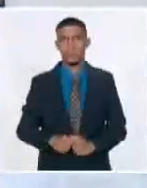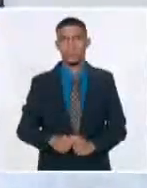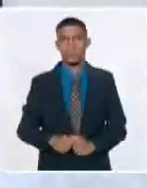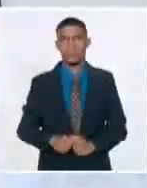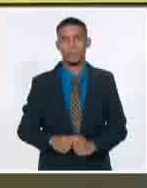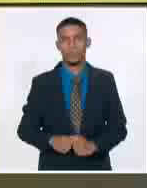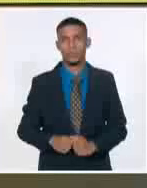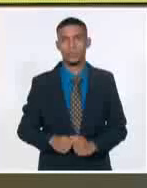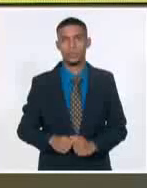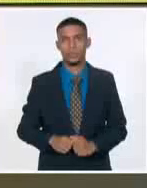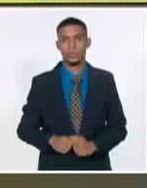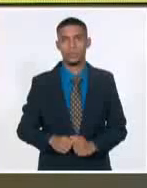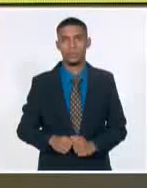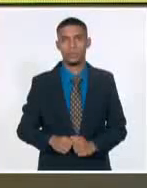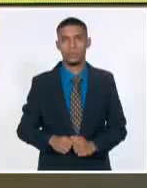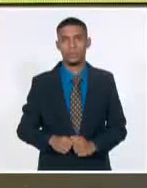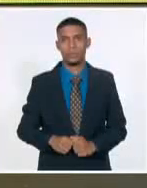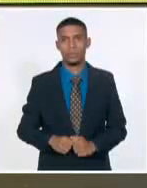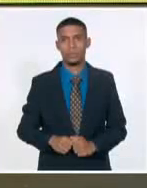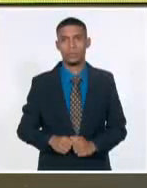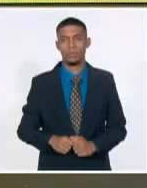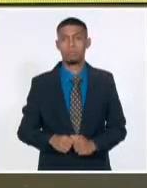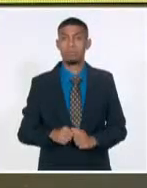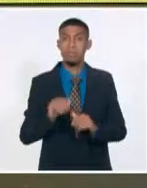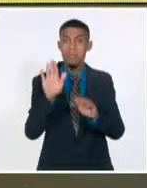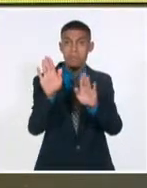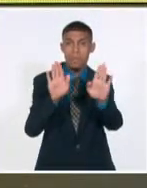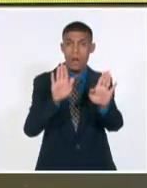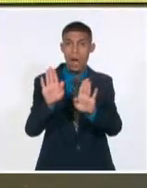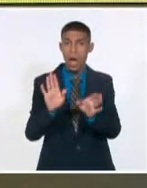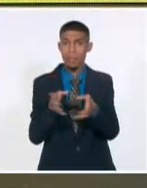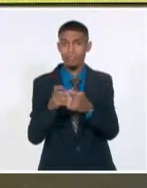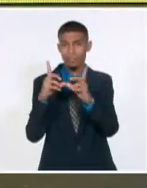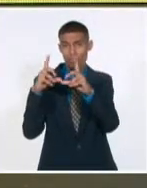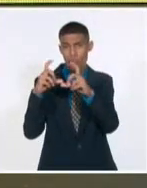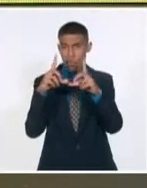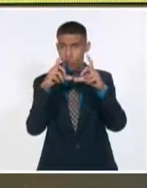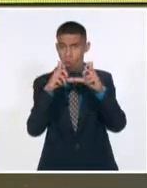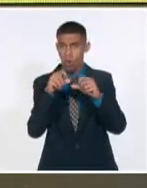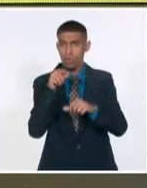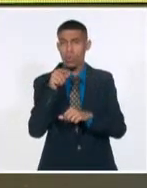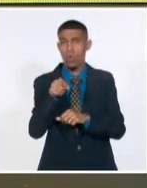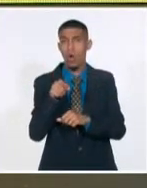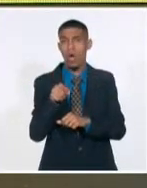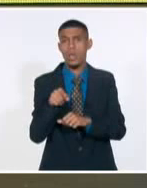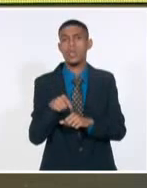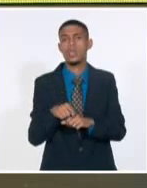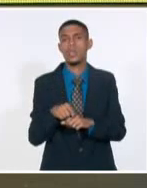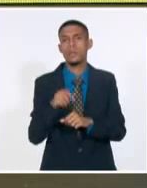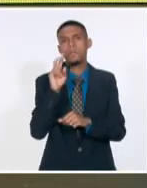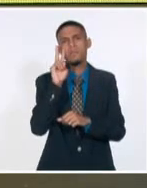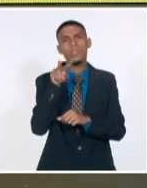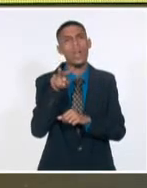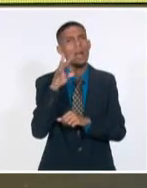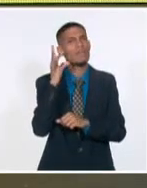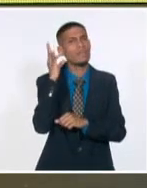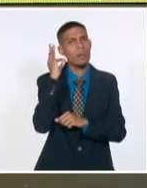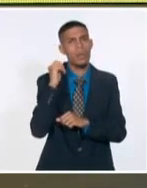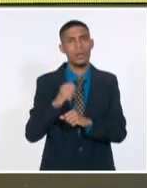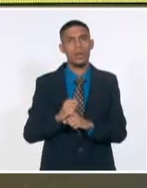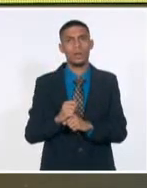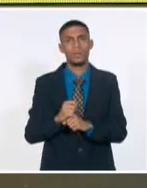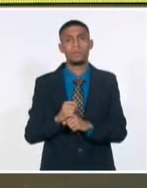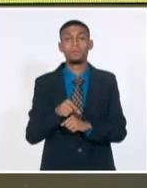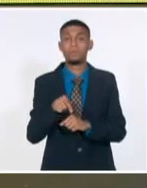Noticias. Y la exposición colectiva de fotografía Concepto Sentido, Miradas Femeninas a la Escena Cubana, se